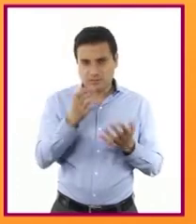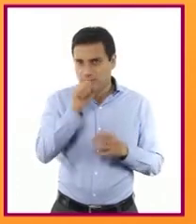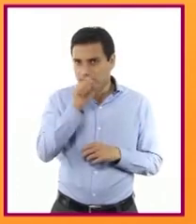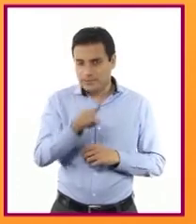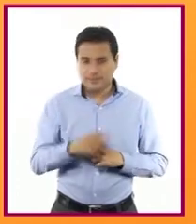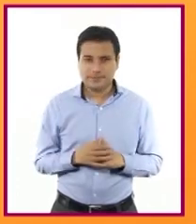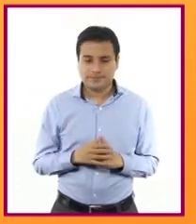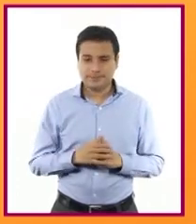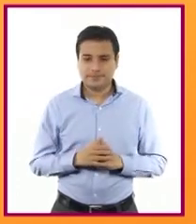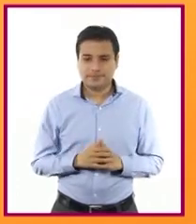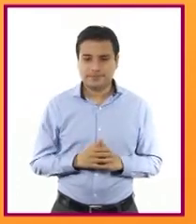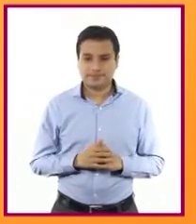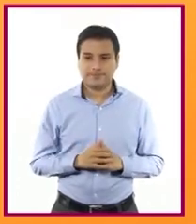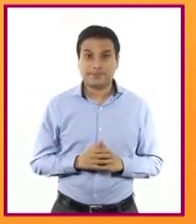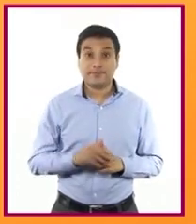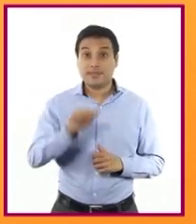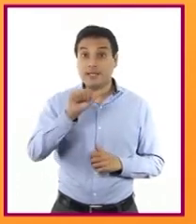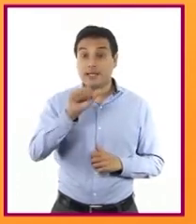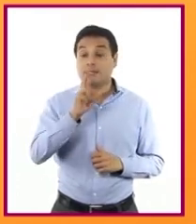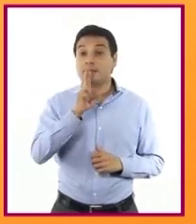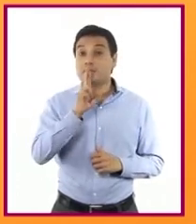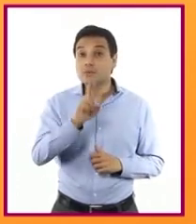Y el inciso A es una respuesta